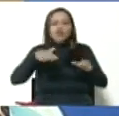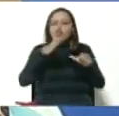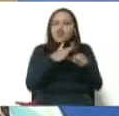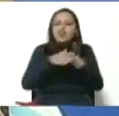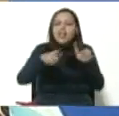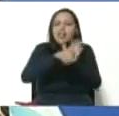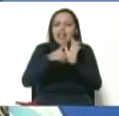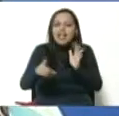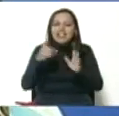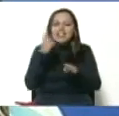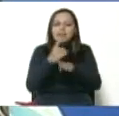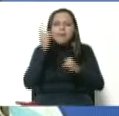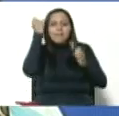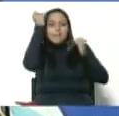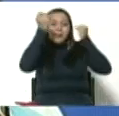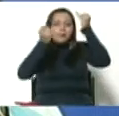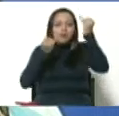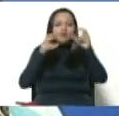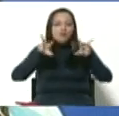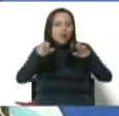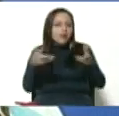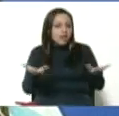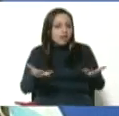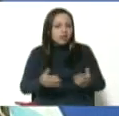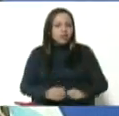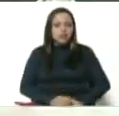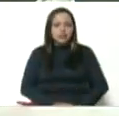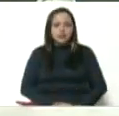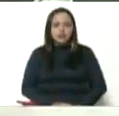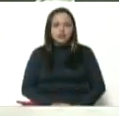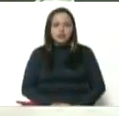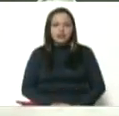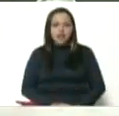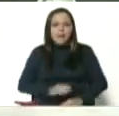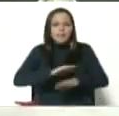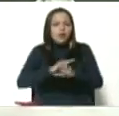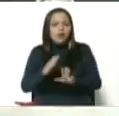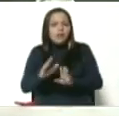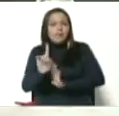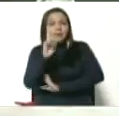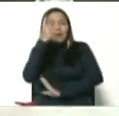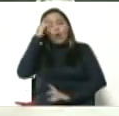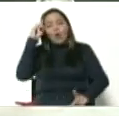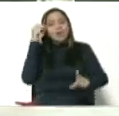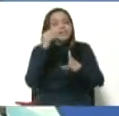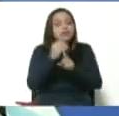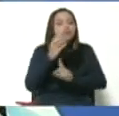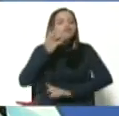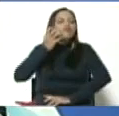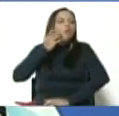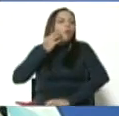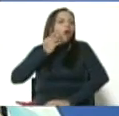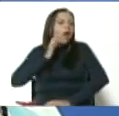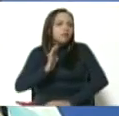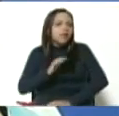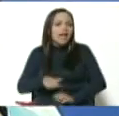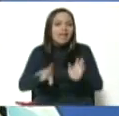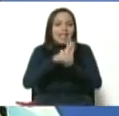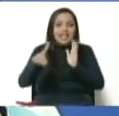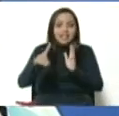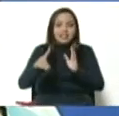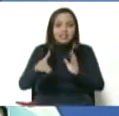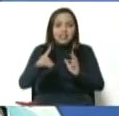ley que tenemos que crear, porque la razón principal de la existencia, por ejemplo, de la ley